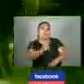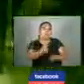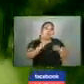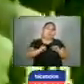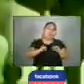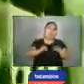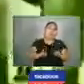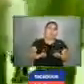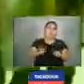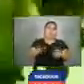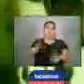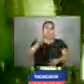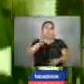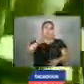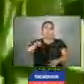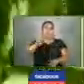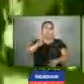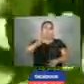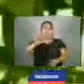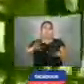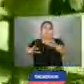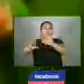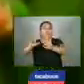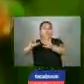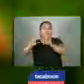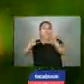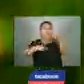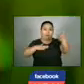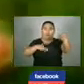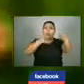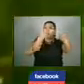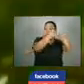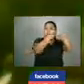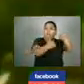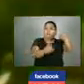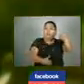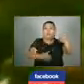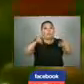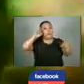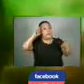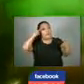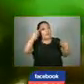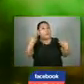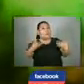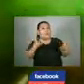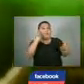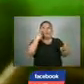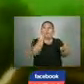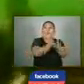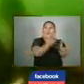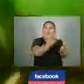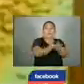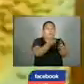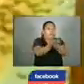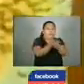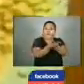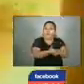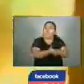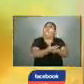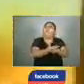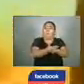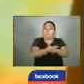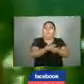de las cuales 1,238 se encuentran incorporadas plenamente, es decir, cuentan con la documentación necesaria para ser